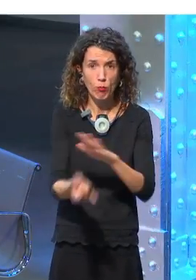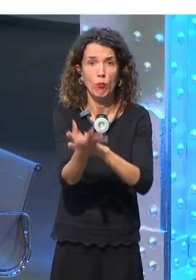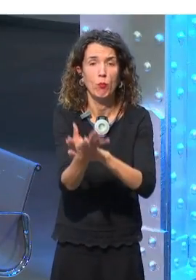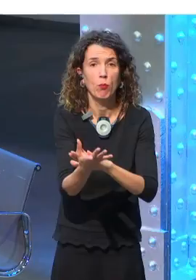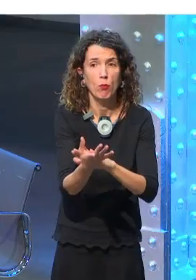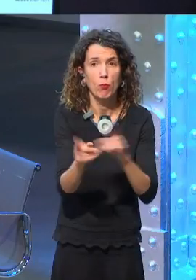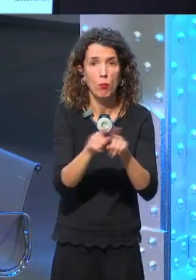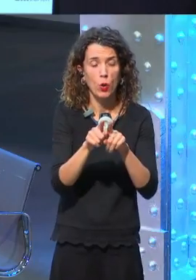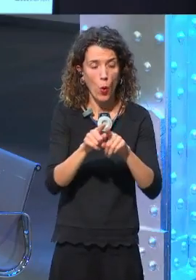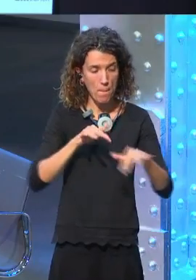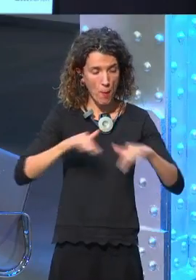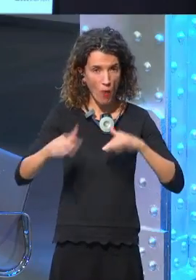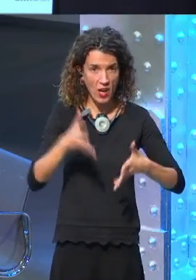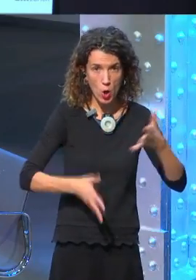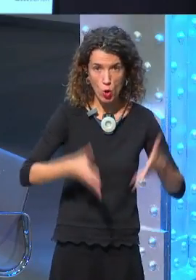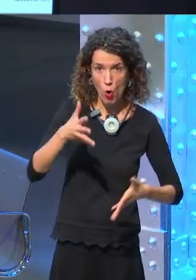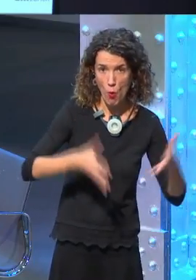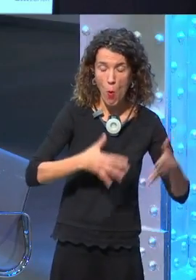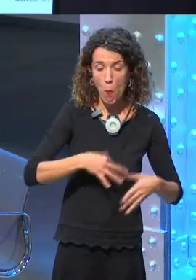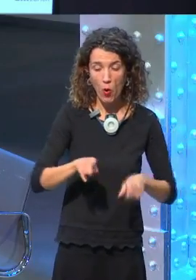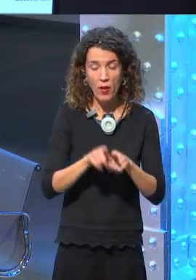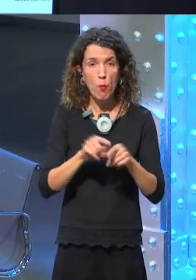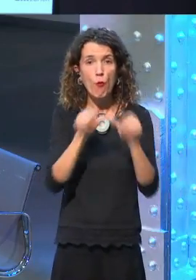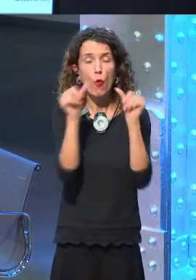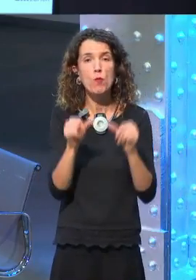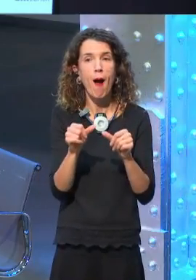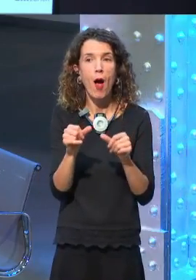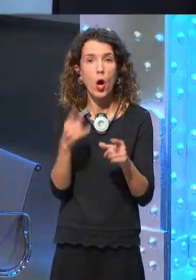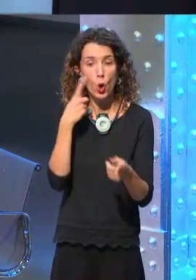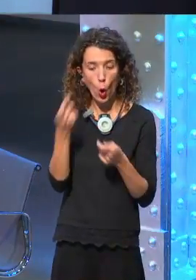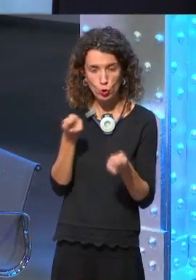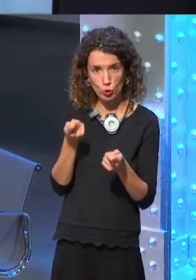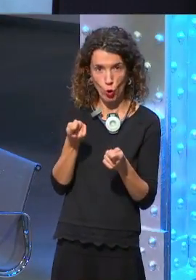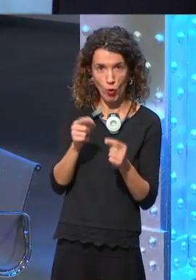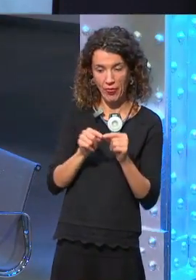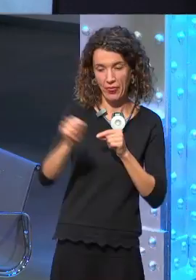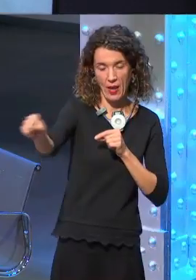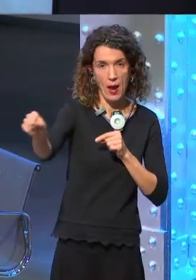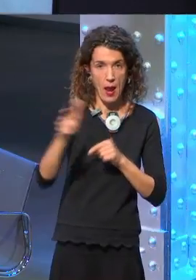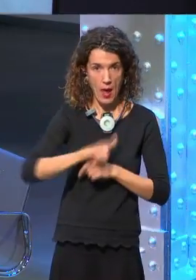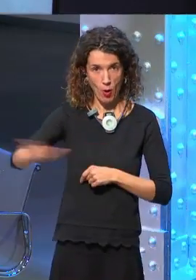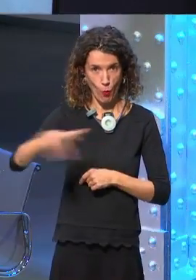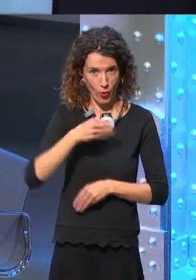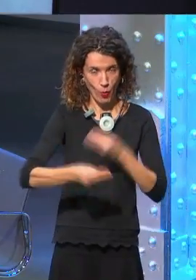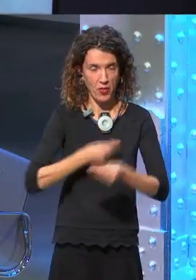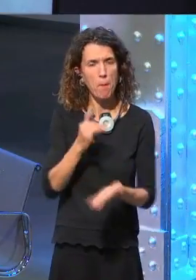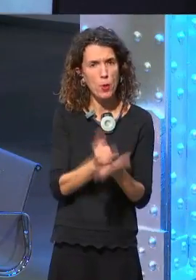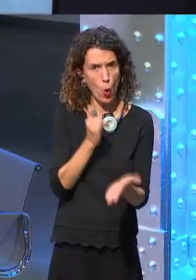En vez de mover los robots, podemos hacerlo de forma remota. Y quizás es una idea un poco loca, pero la hemos